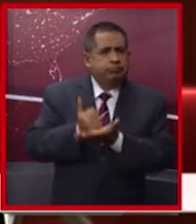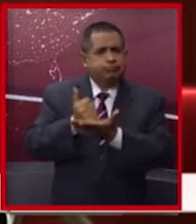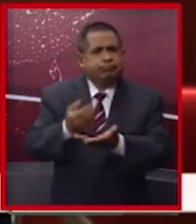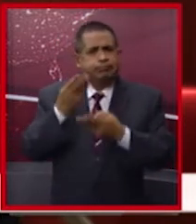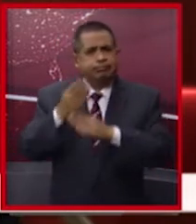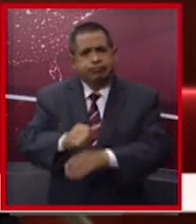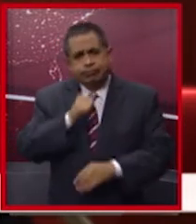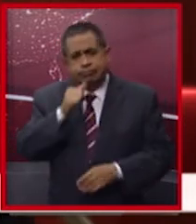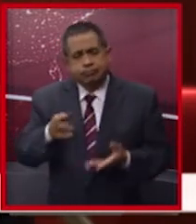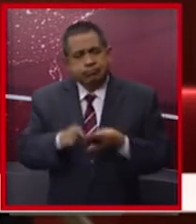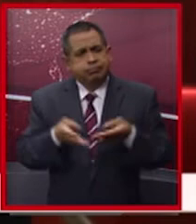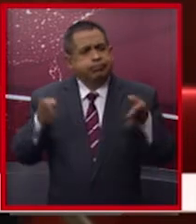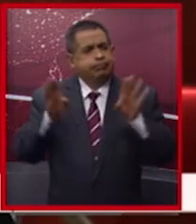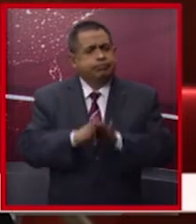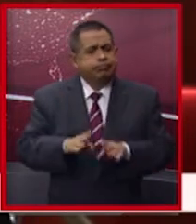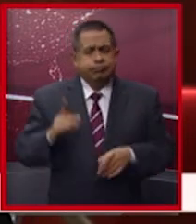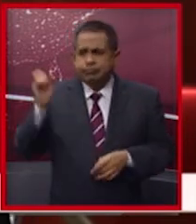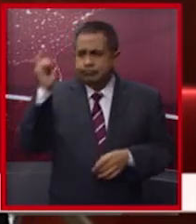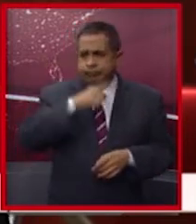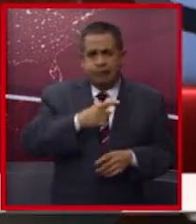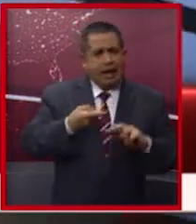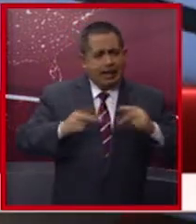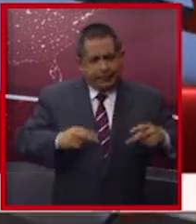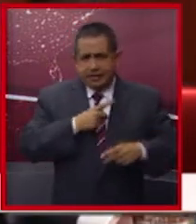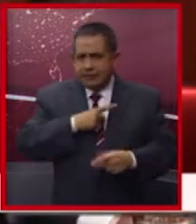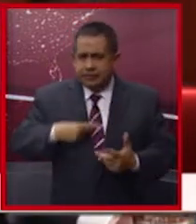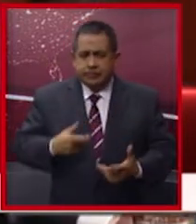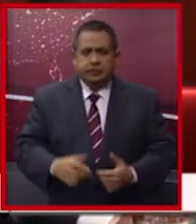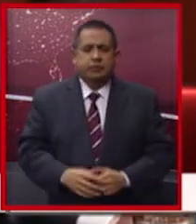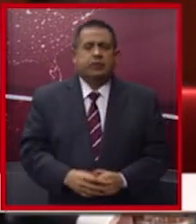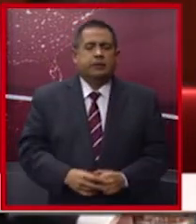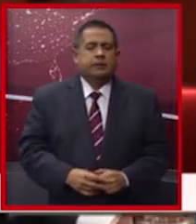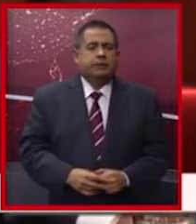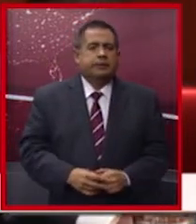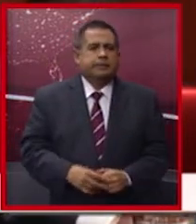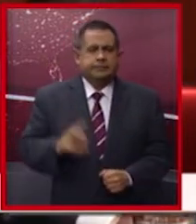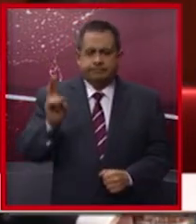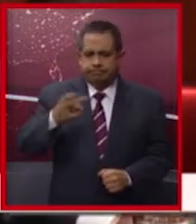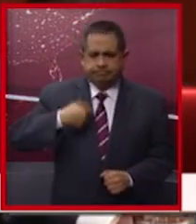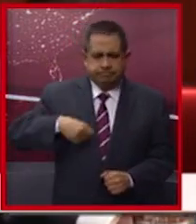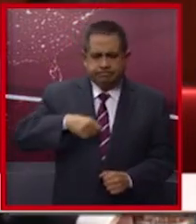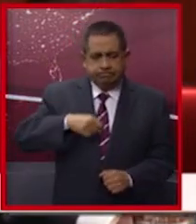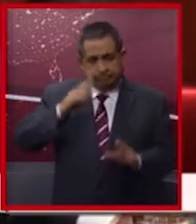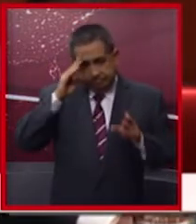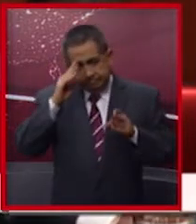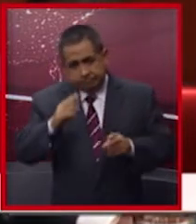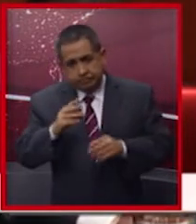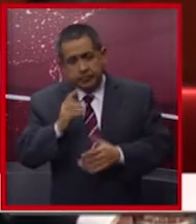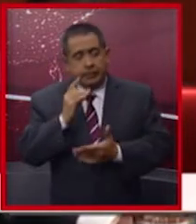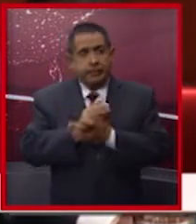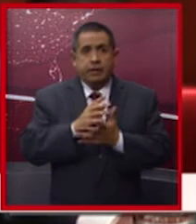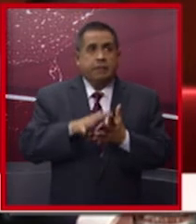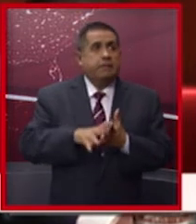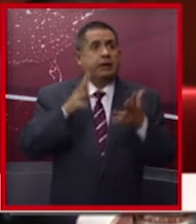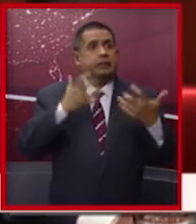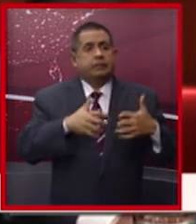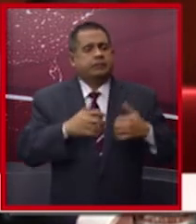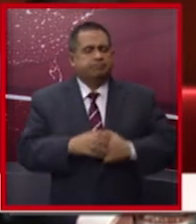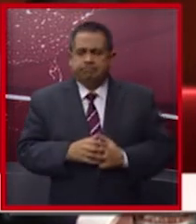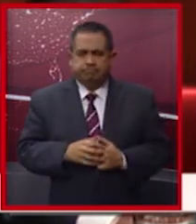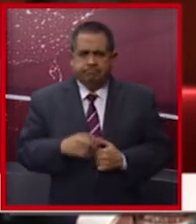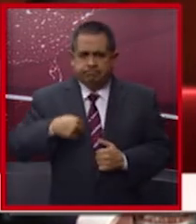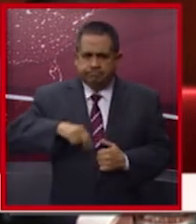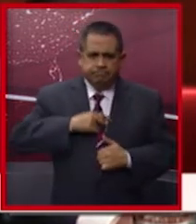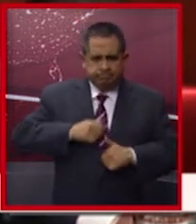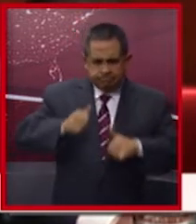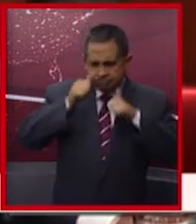inversión productiva cuando en una crisis se requiere lo contrario? No nos hemos preocupado solamente por lo macro, nos hemos